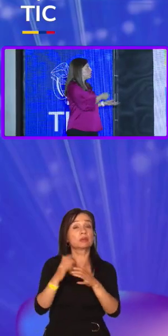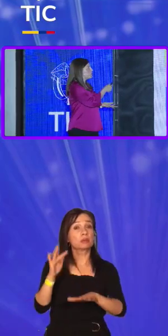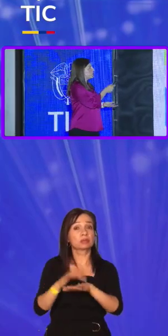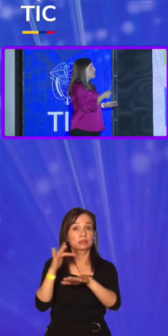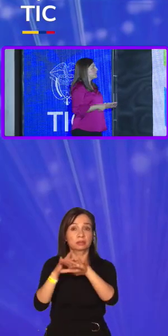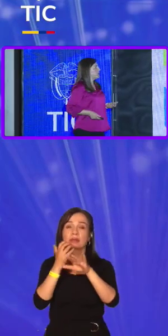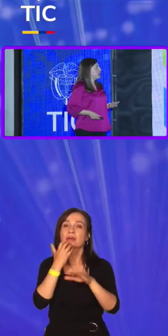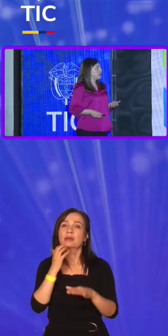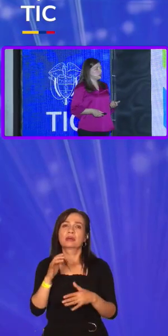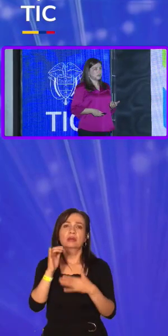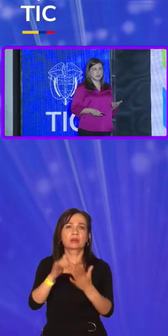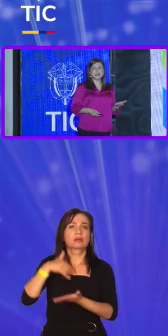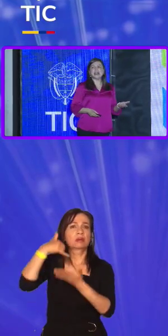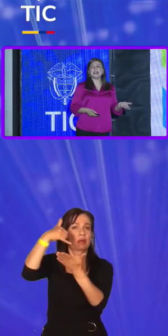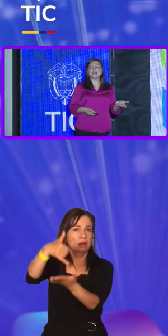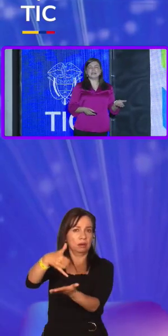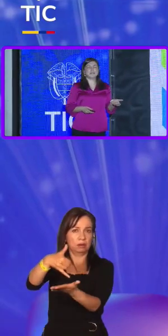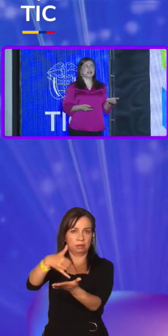de estímulos, por ejemplo,